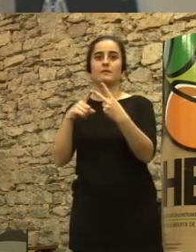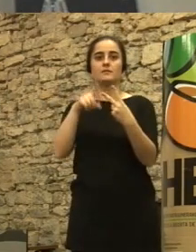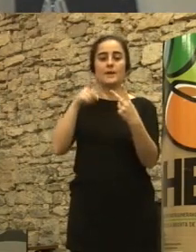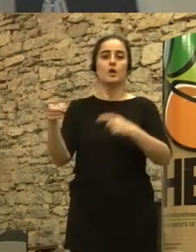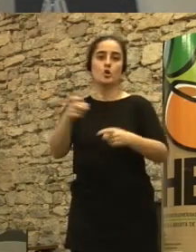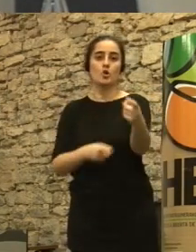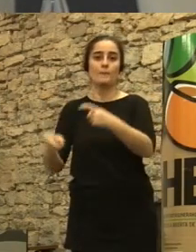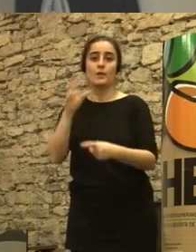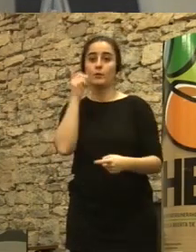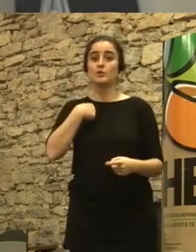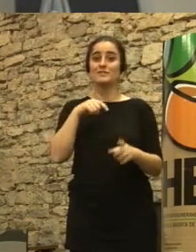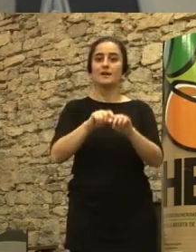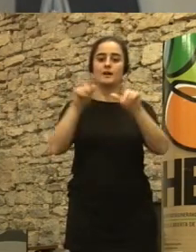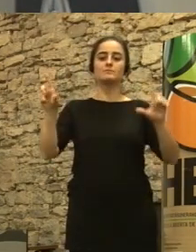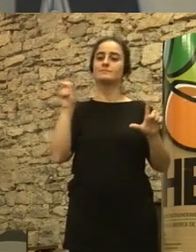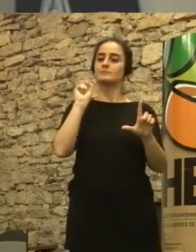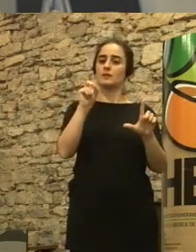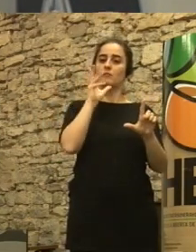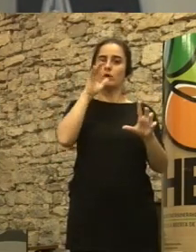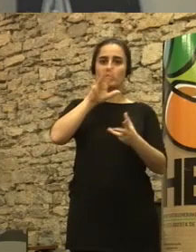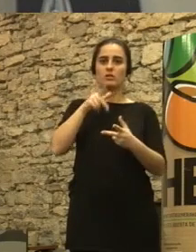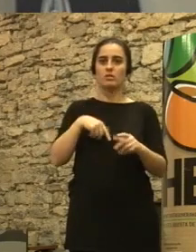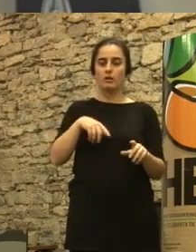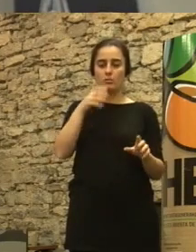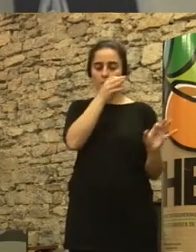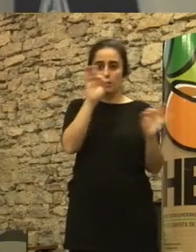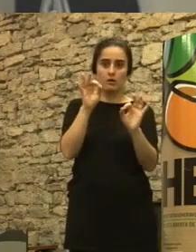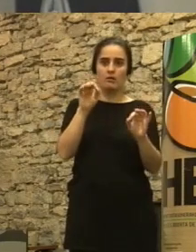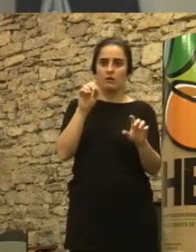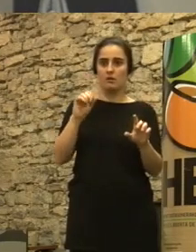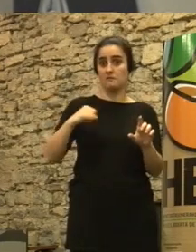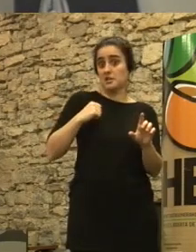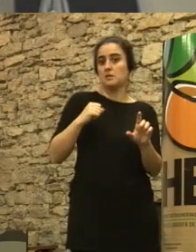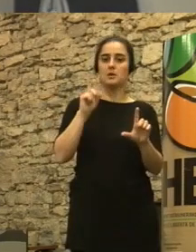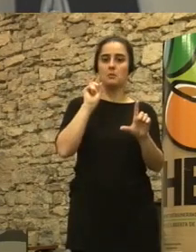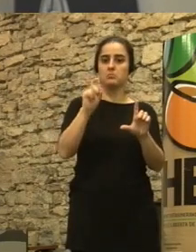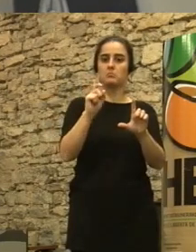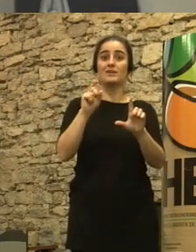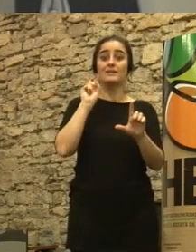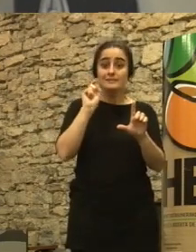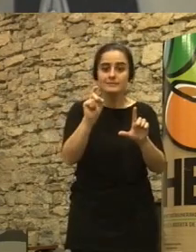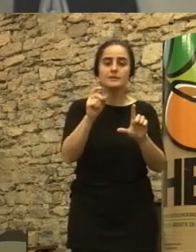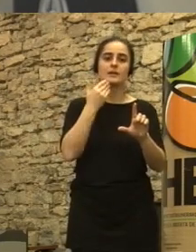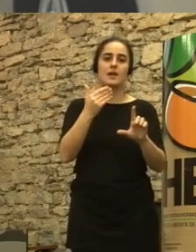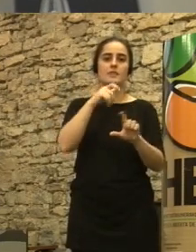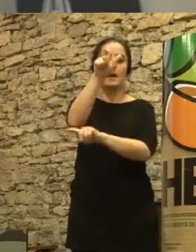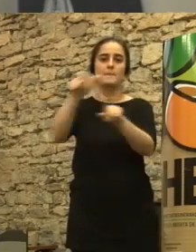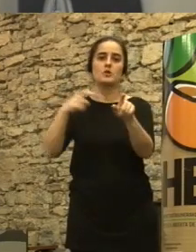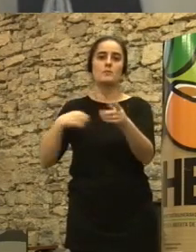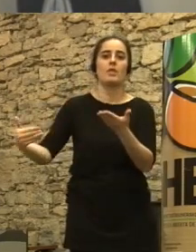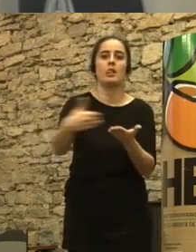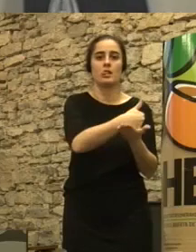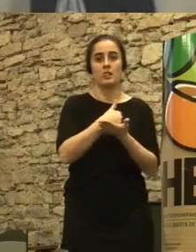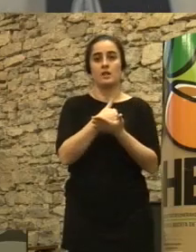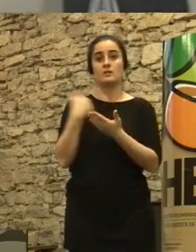hago clic en un link, porque la noticia me parece llamativa, aunque falsa, alguien está haciendo dinero con esto. Y lo que hace ella,